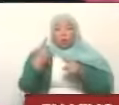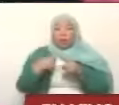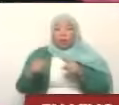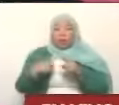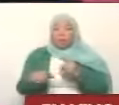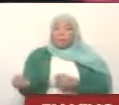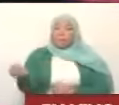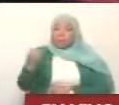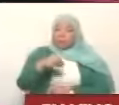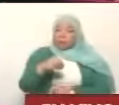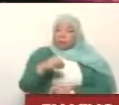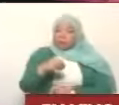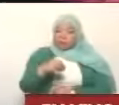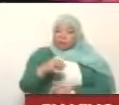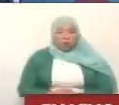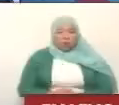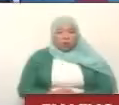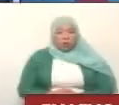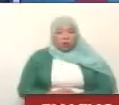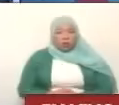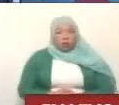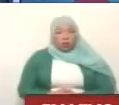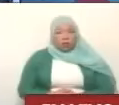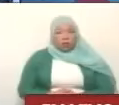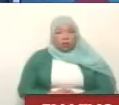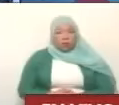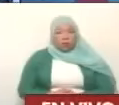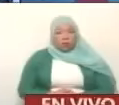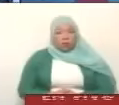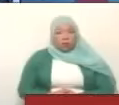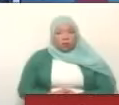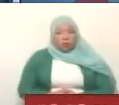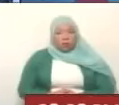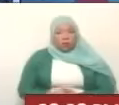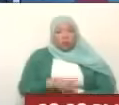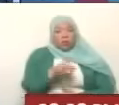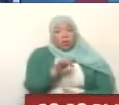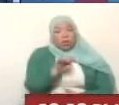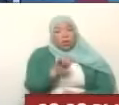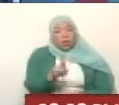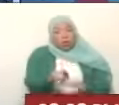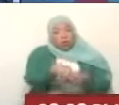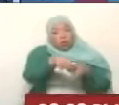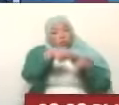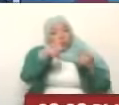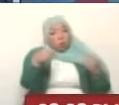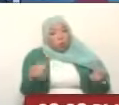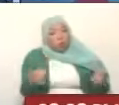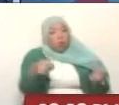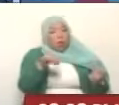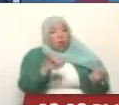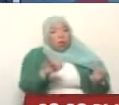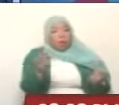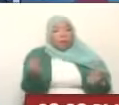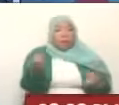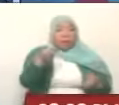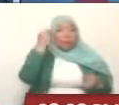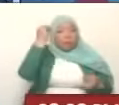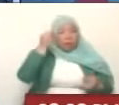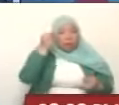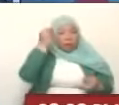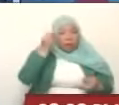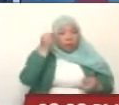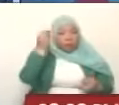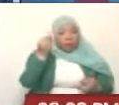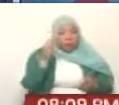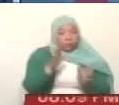más que ellos enumeran allí. La noticia del Washington Post, yo le agregaría en el análisis,